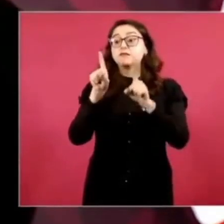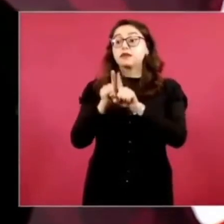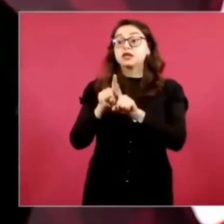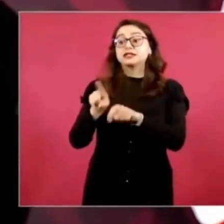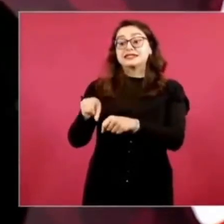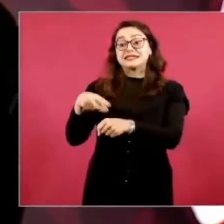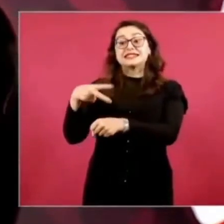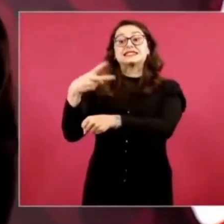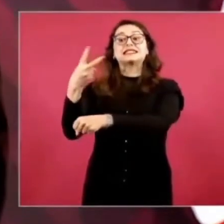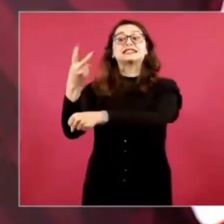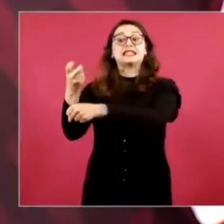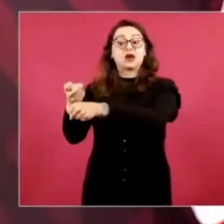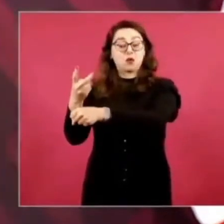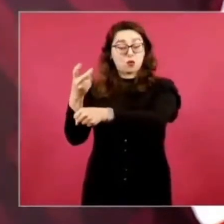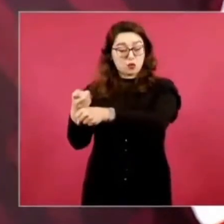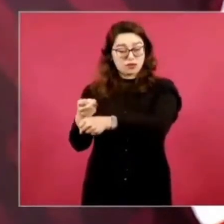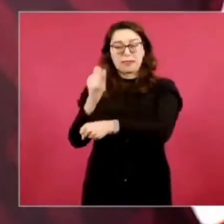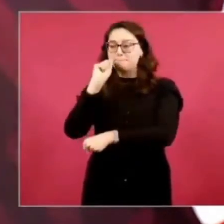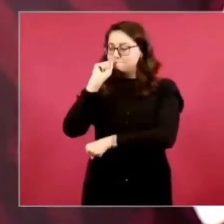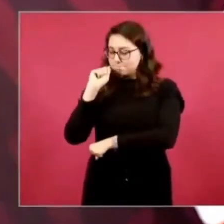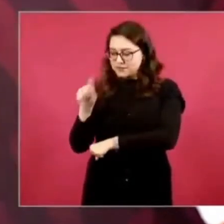coquizadora para hacer lo mismo